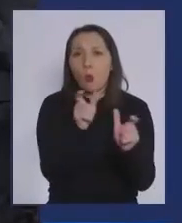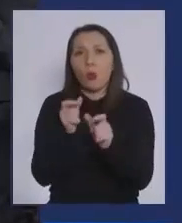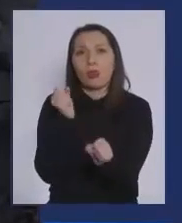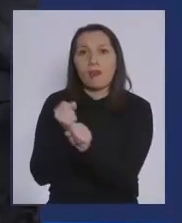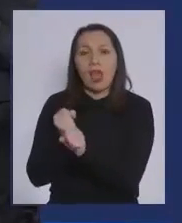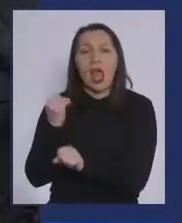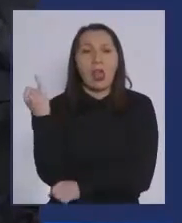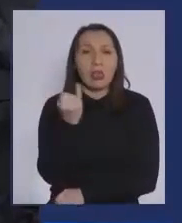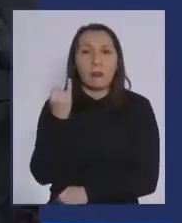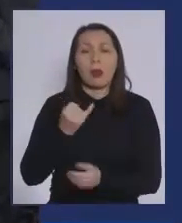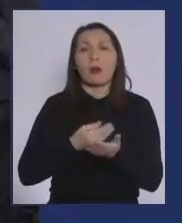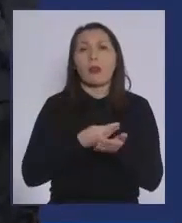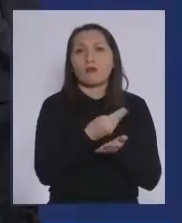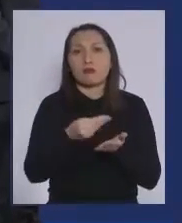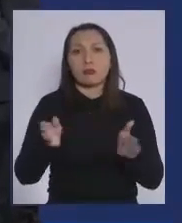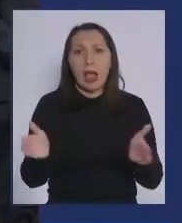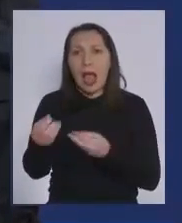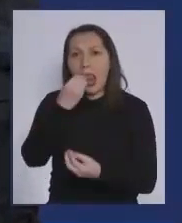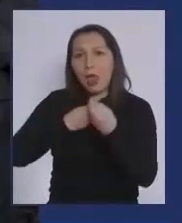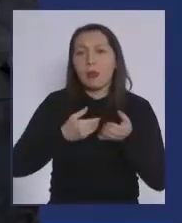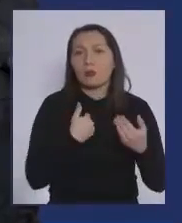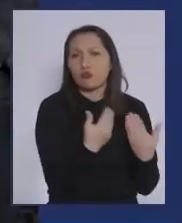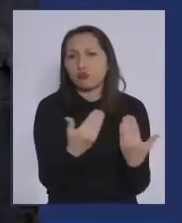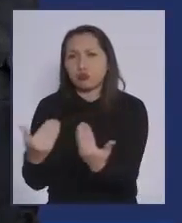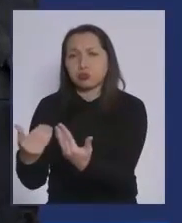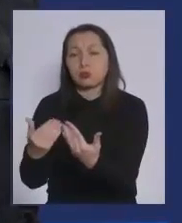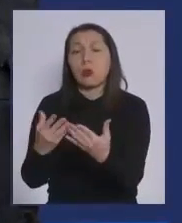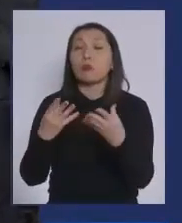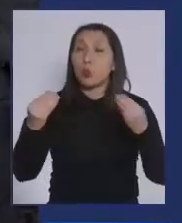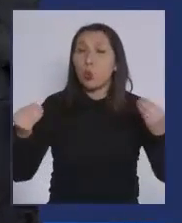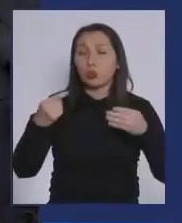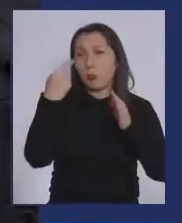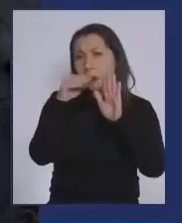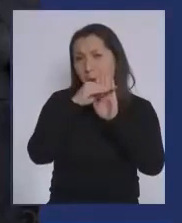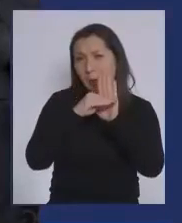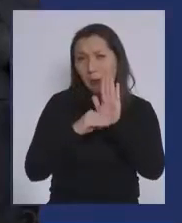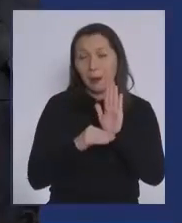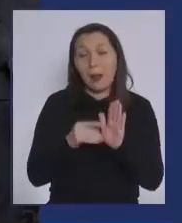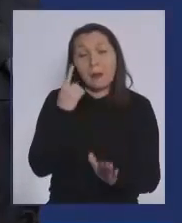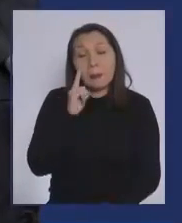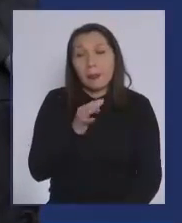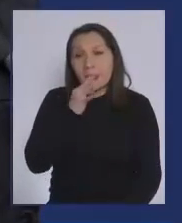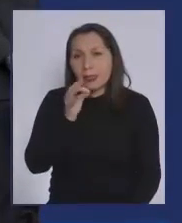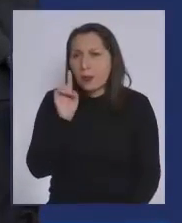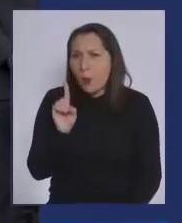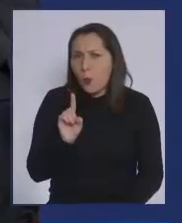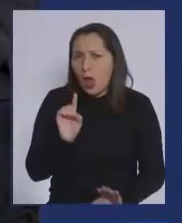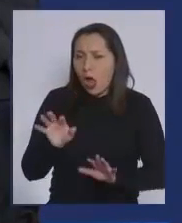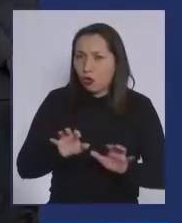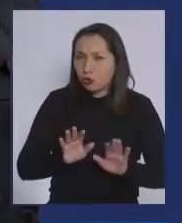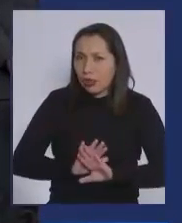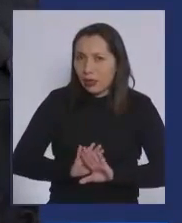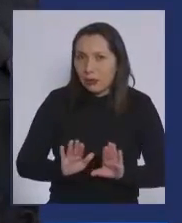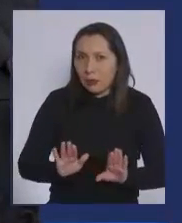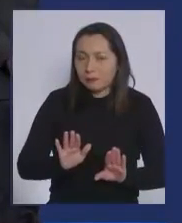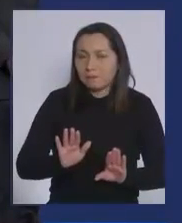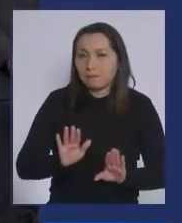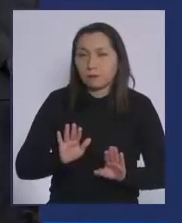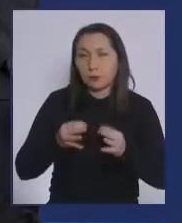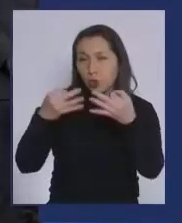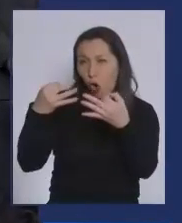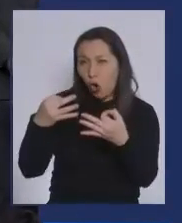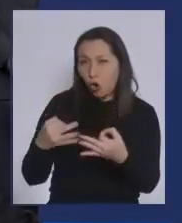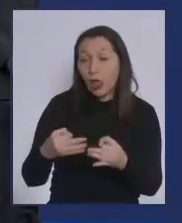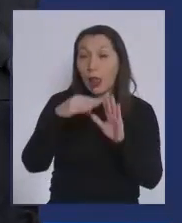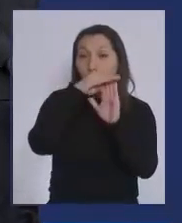independientes como el reparto de las canastas de alimentos y muchas más pero quiero decir una sola cosa en total